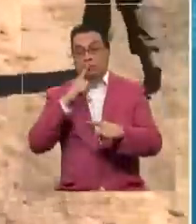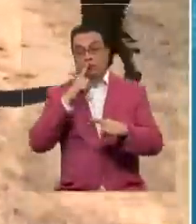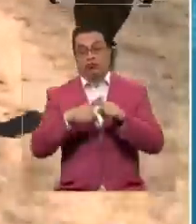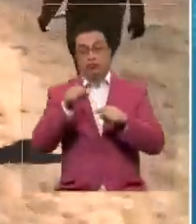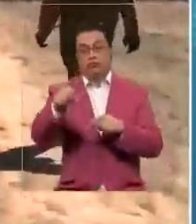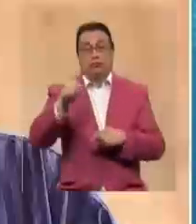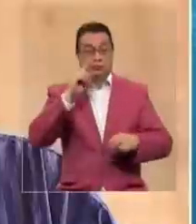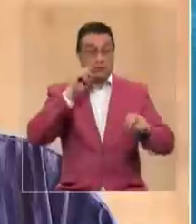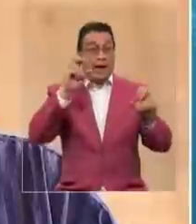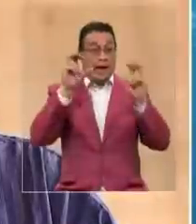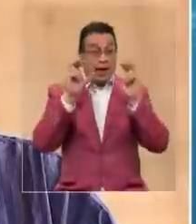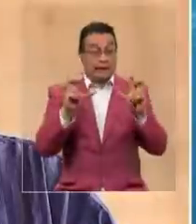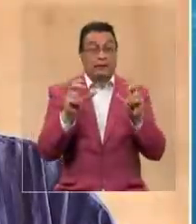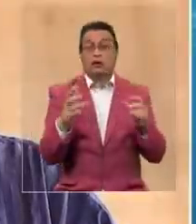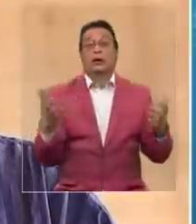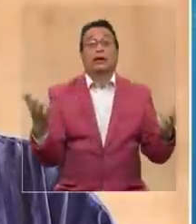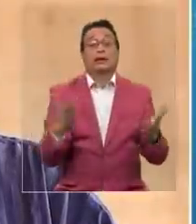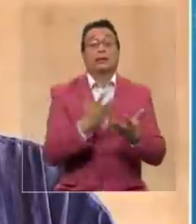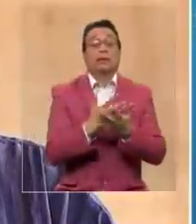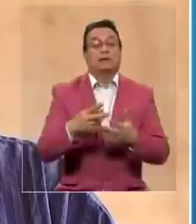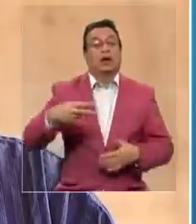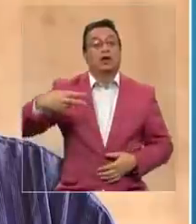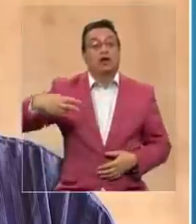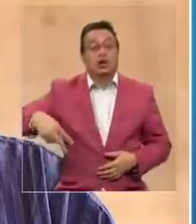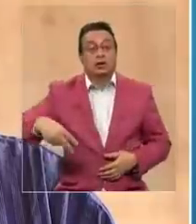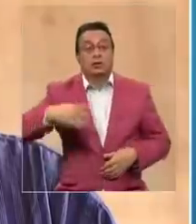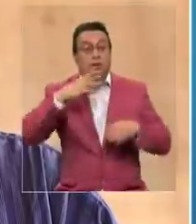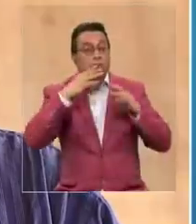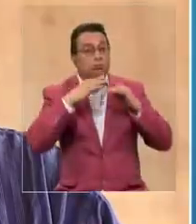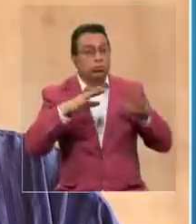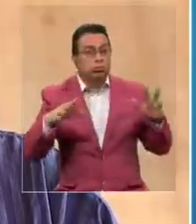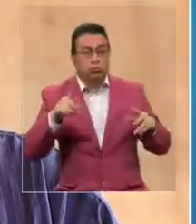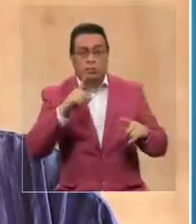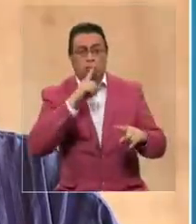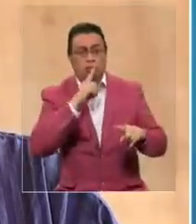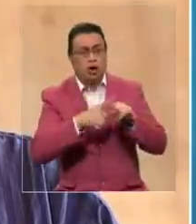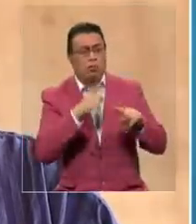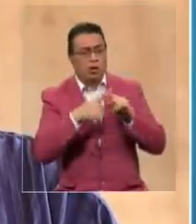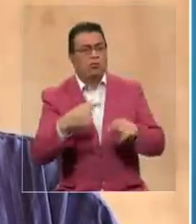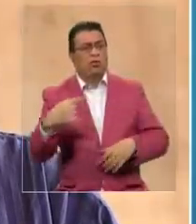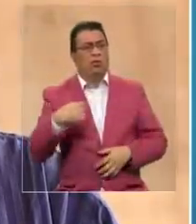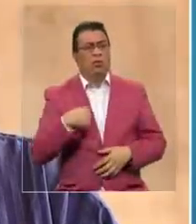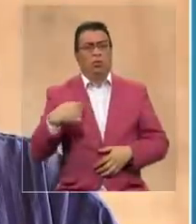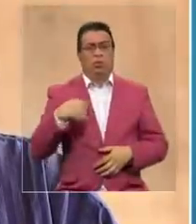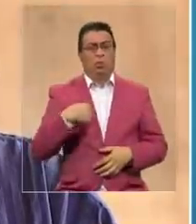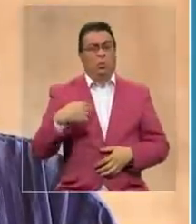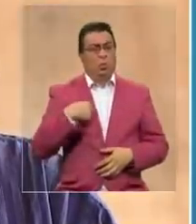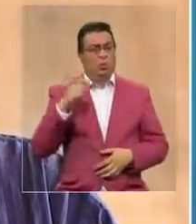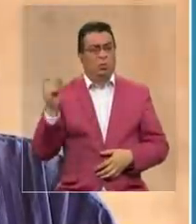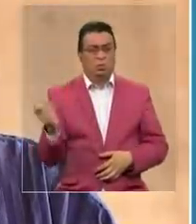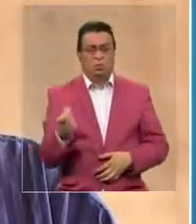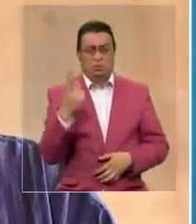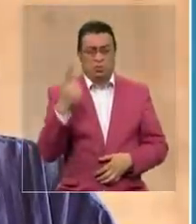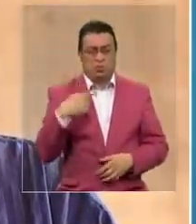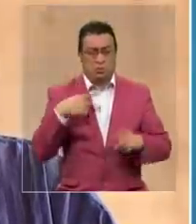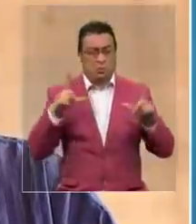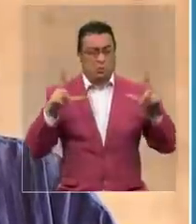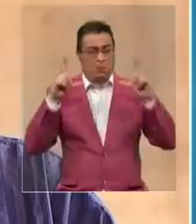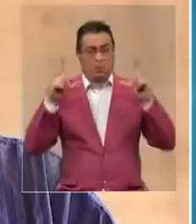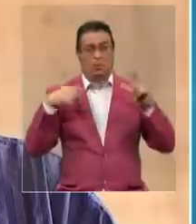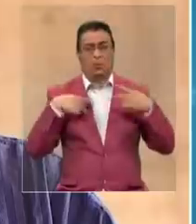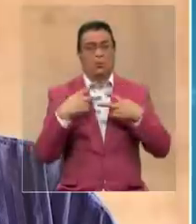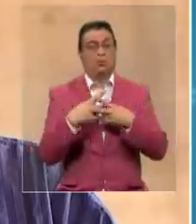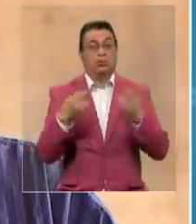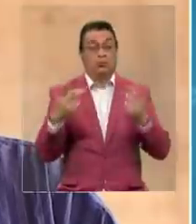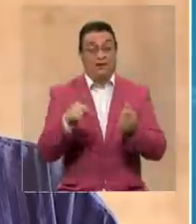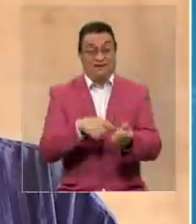estado atento también a lo que ocurría en las noticias, a lo que se hablaba y cómo su nombre había sido primero puesto